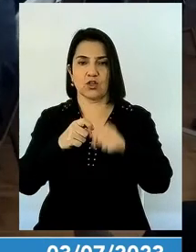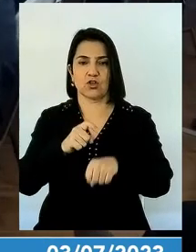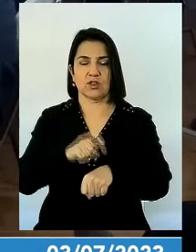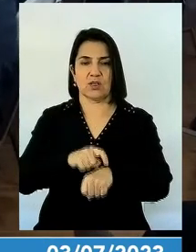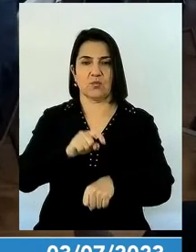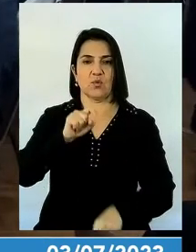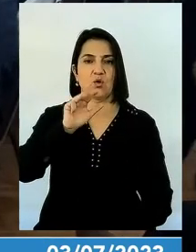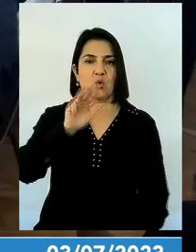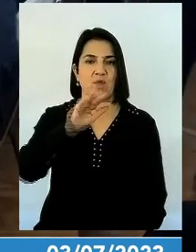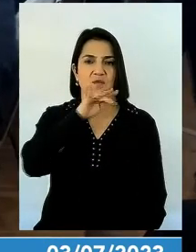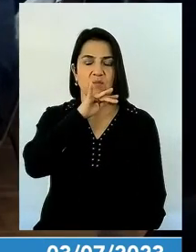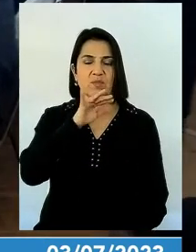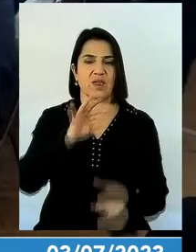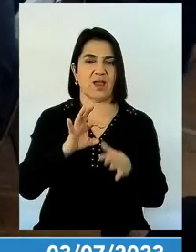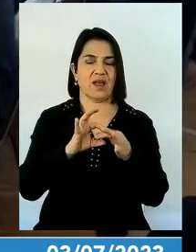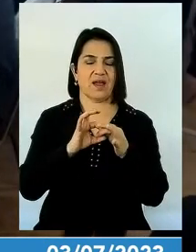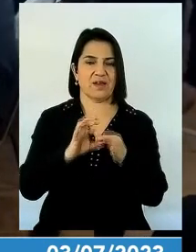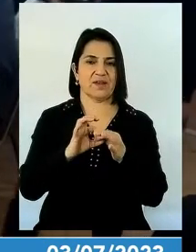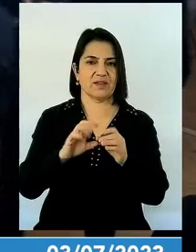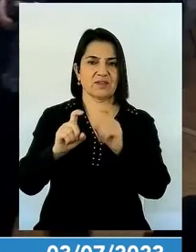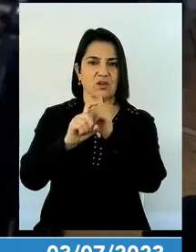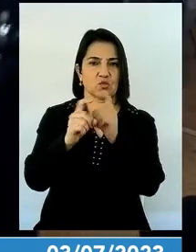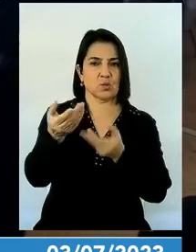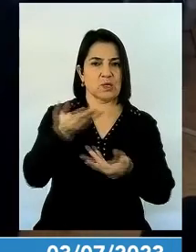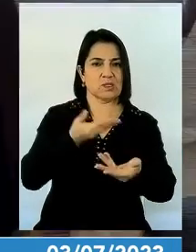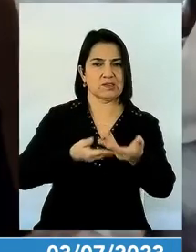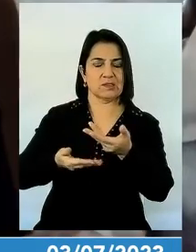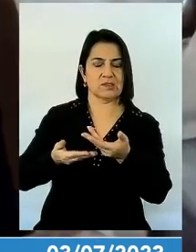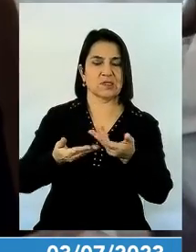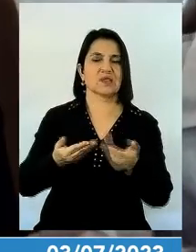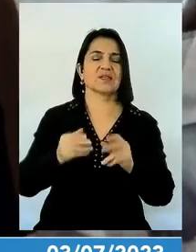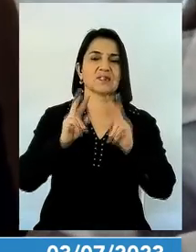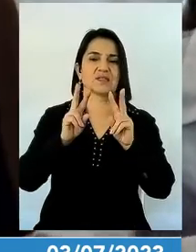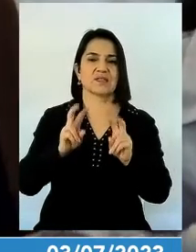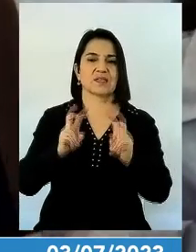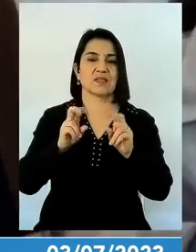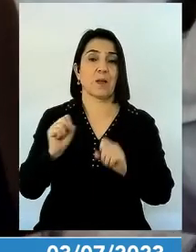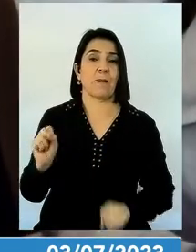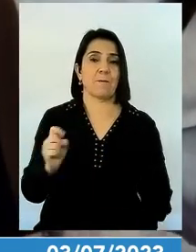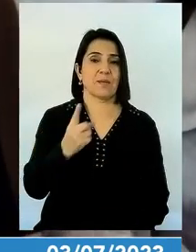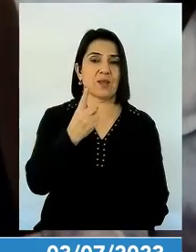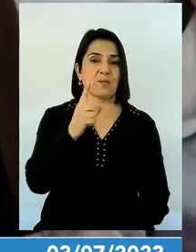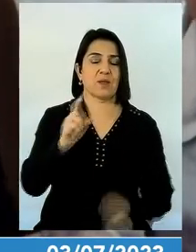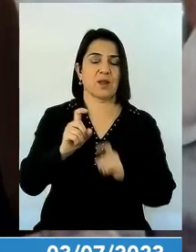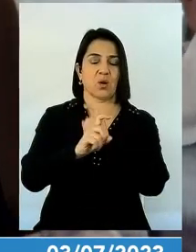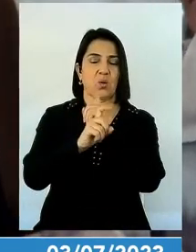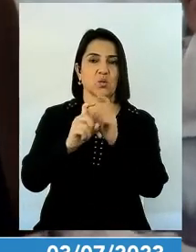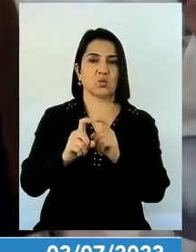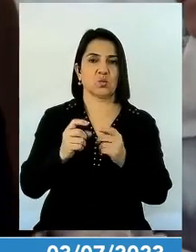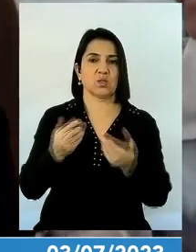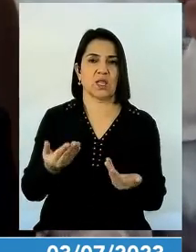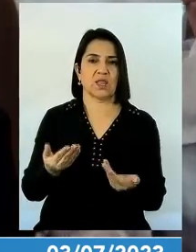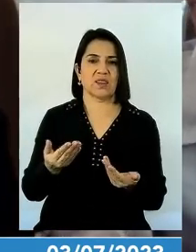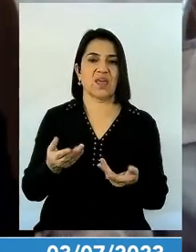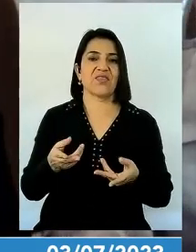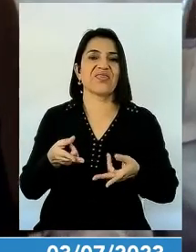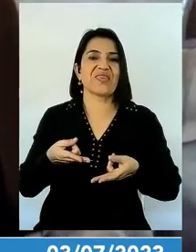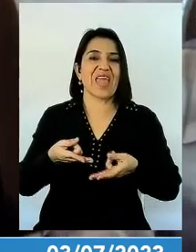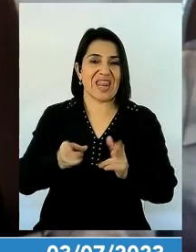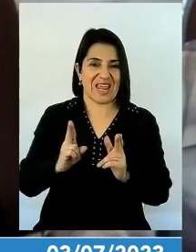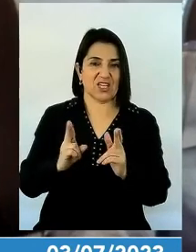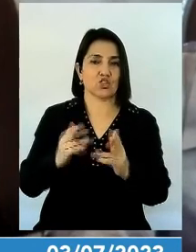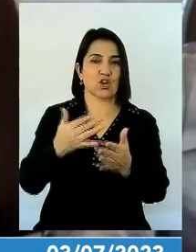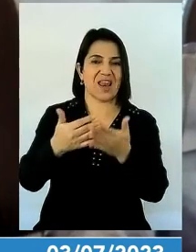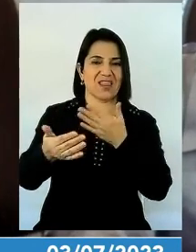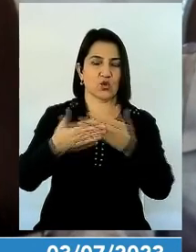Muchas gracias por las consultas. Con respecto a la primera consulta de derecho de la naturaleza,